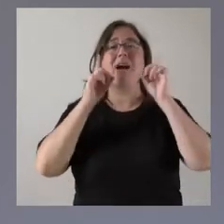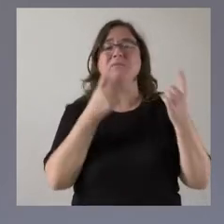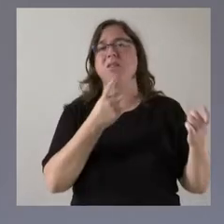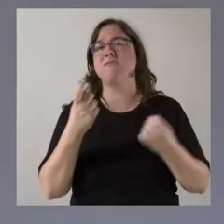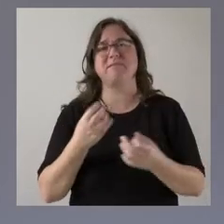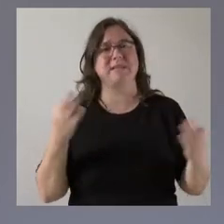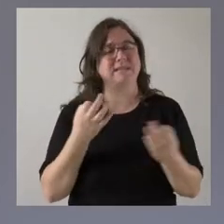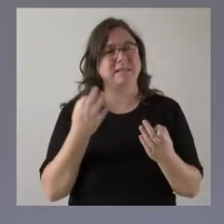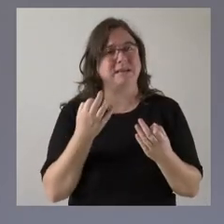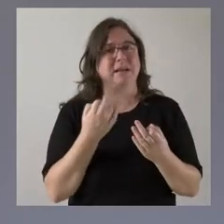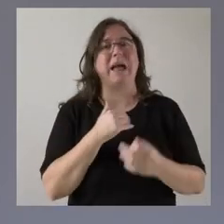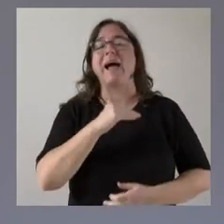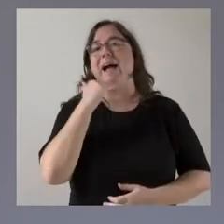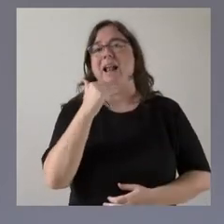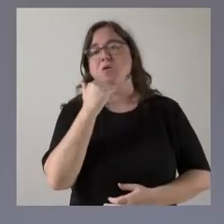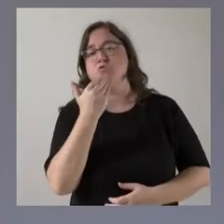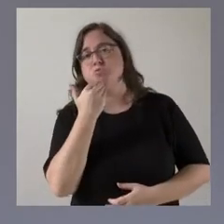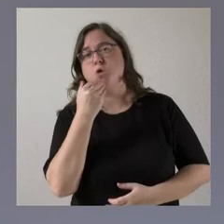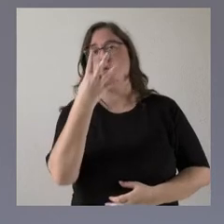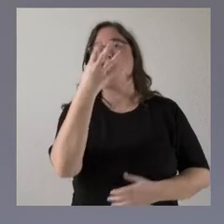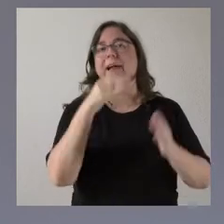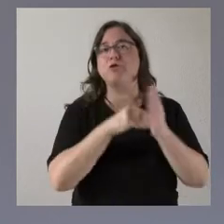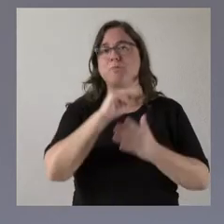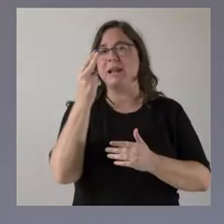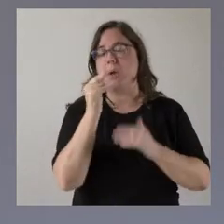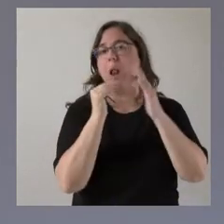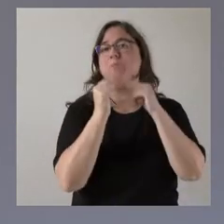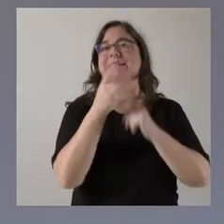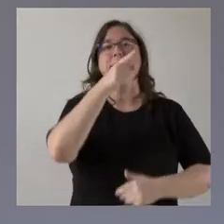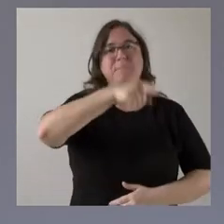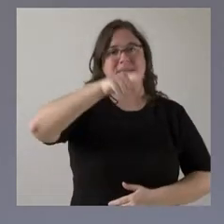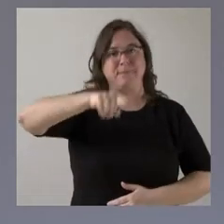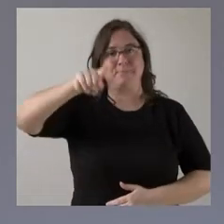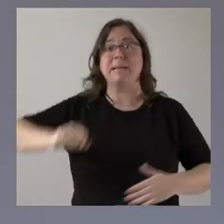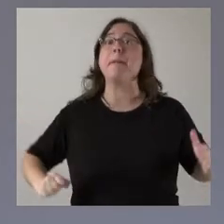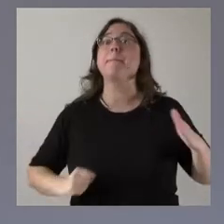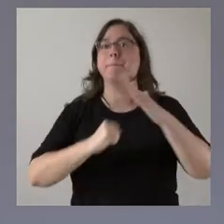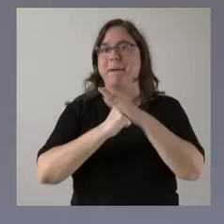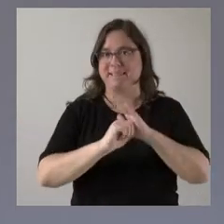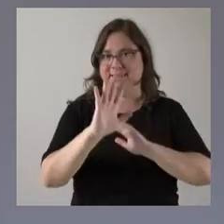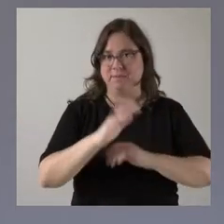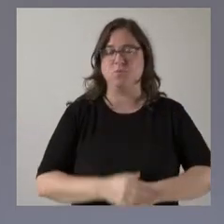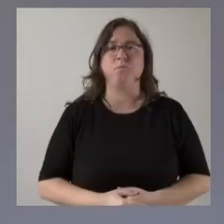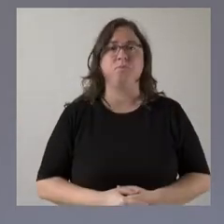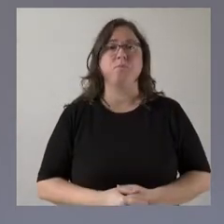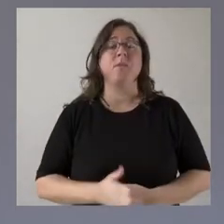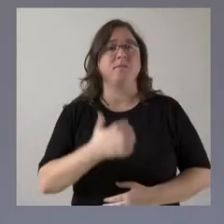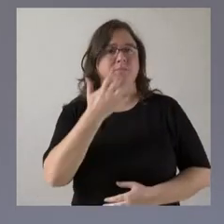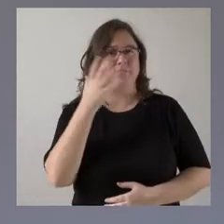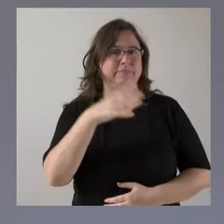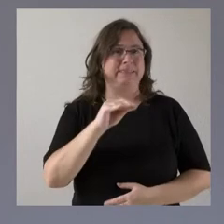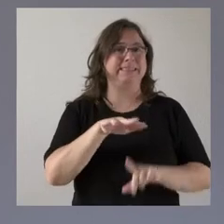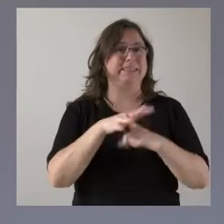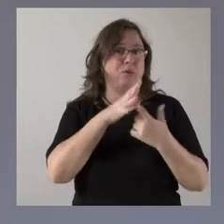necesarias serán algo más de 4.000 euros al mes entendemos que dada la situación